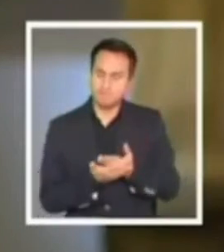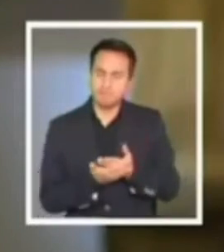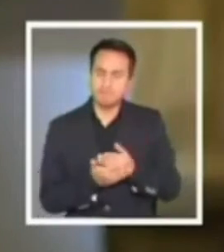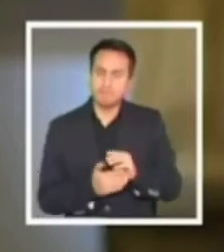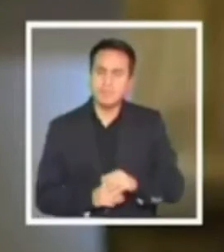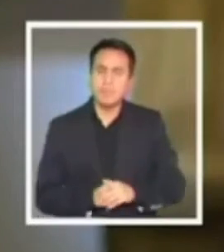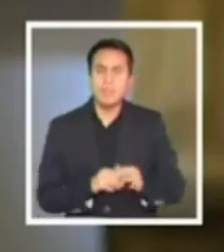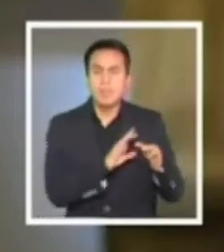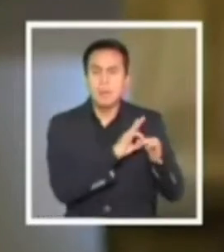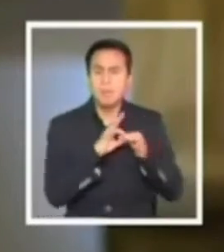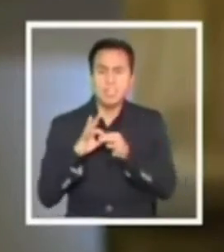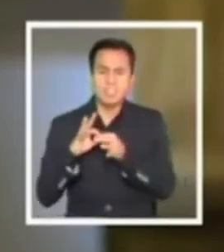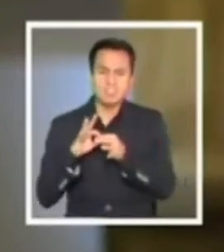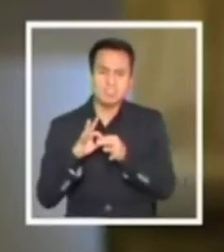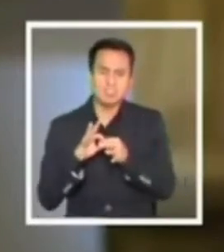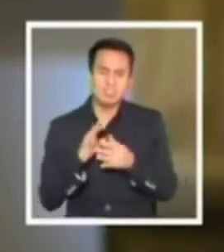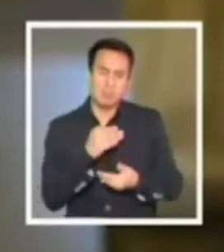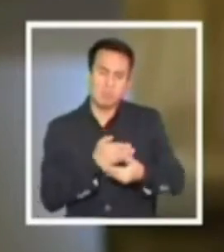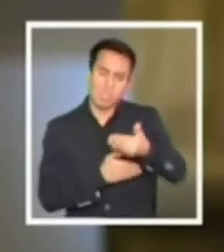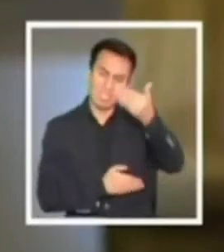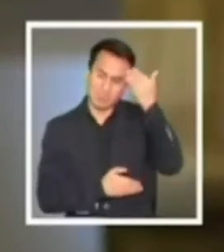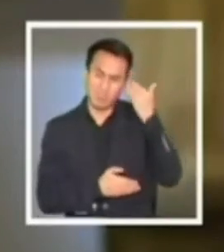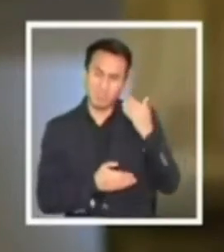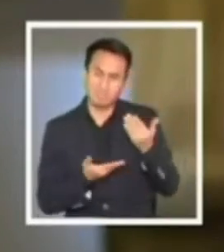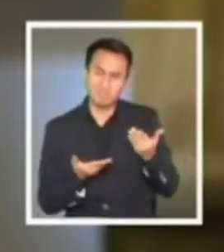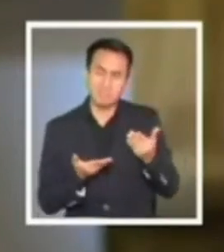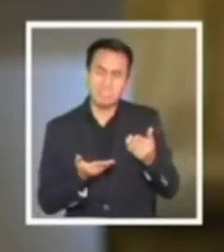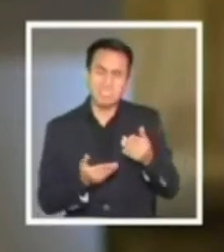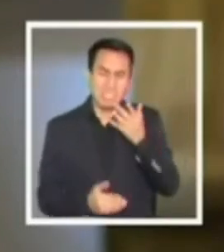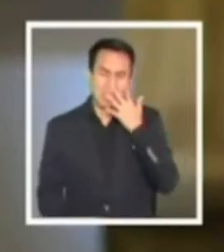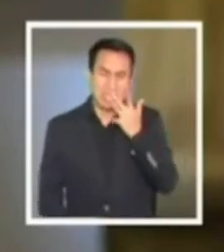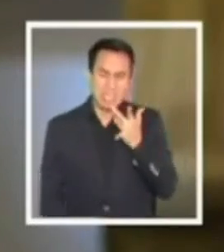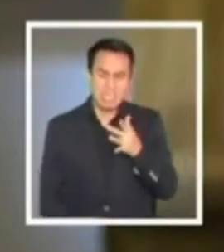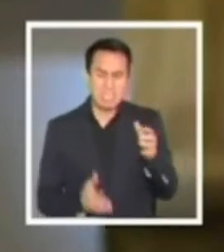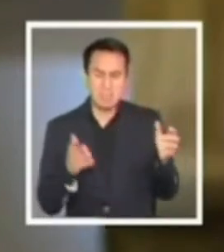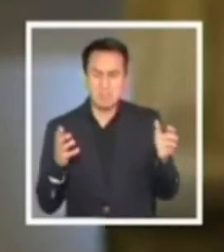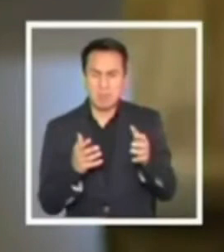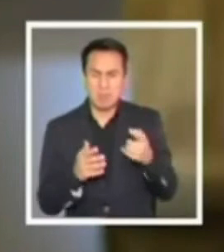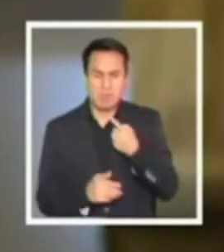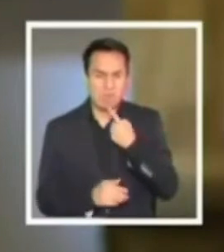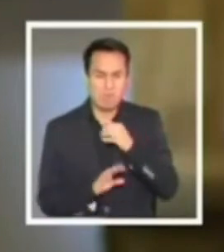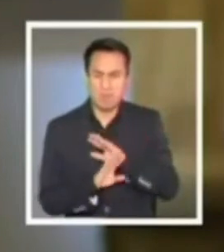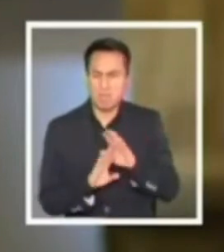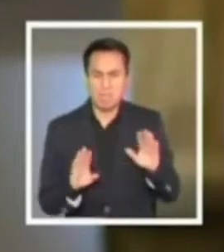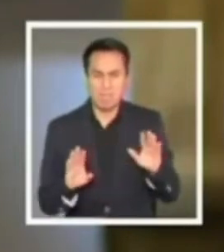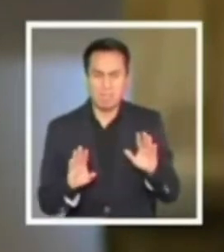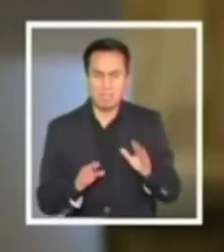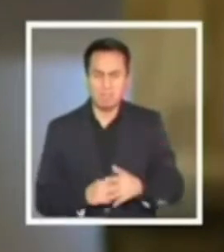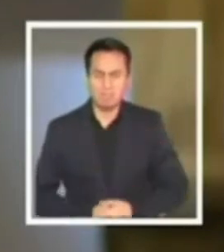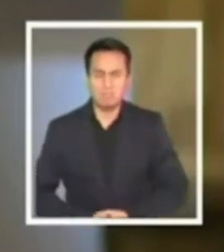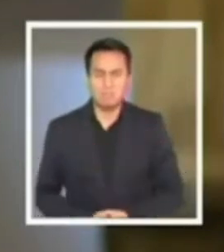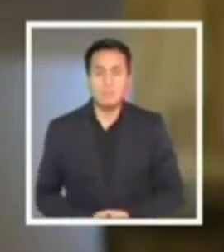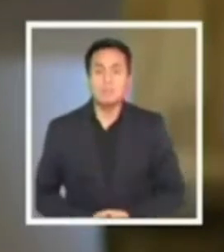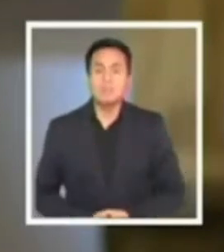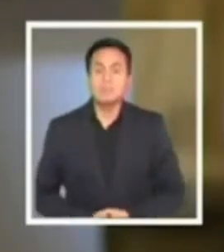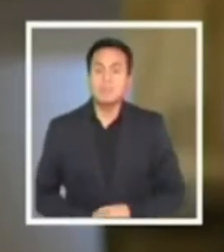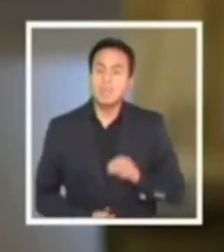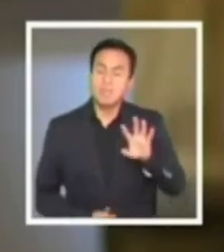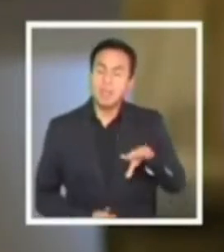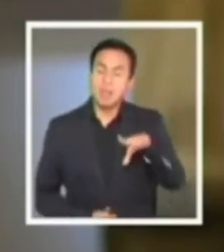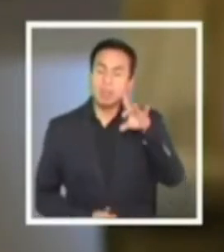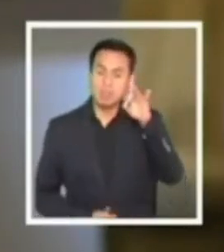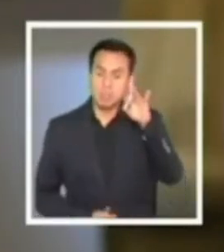eso, aquello fue un crimen horrendo. El que